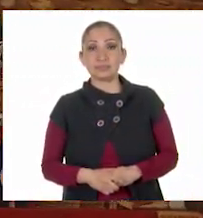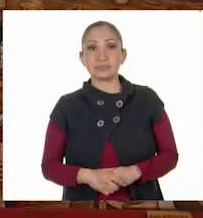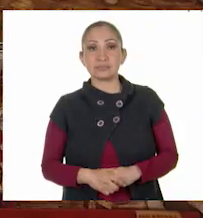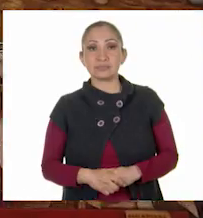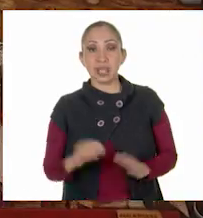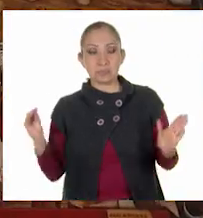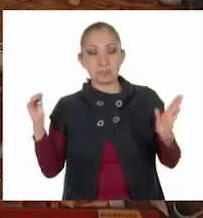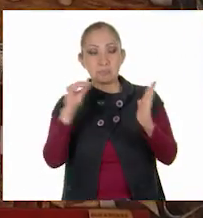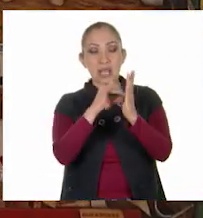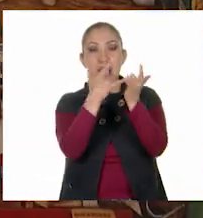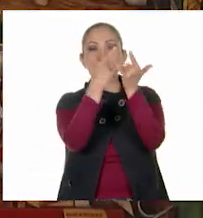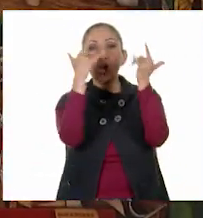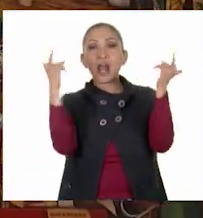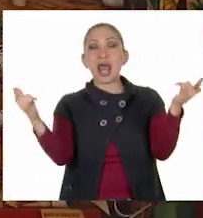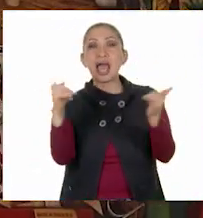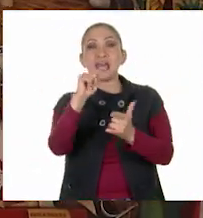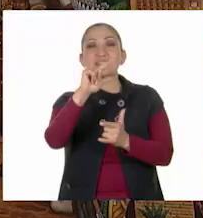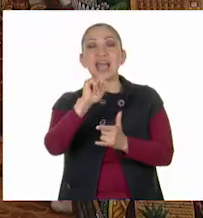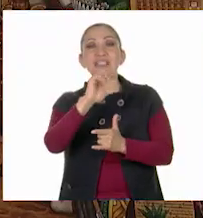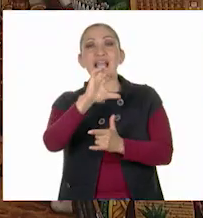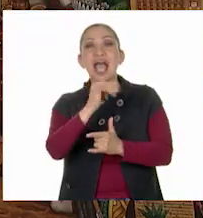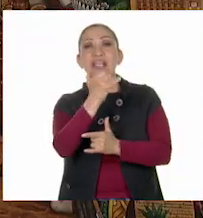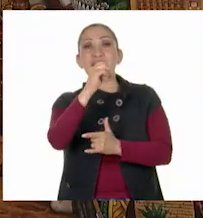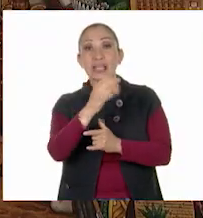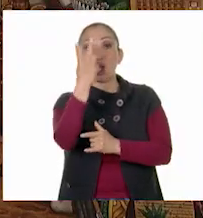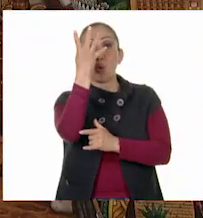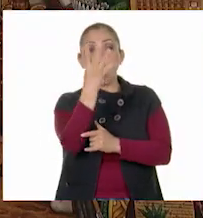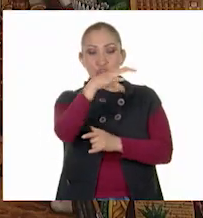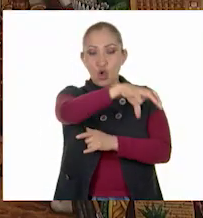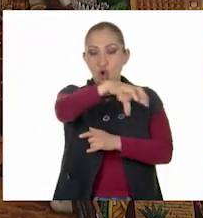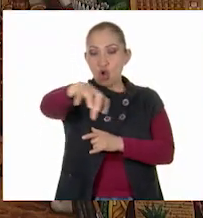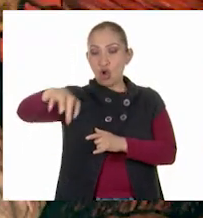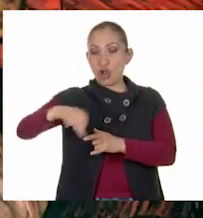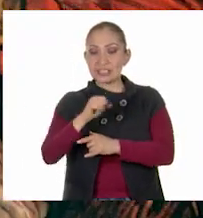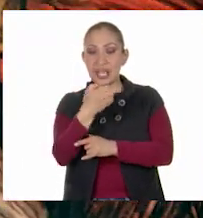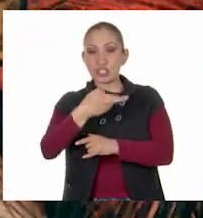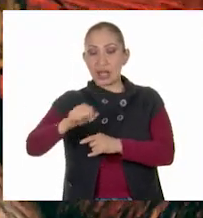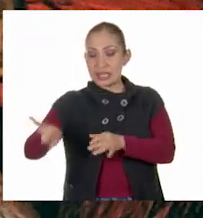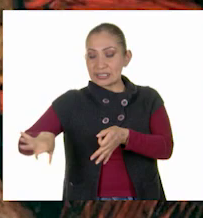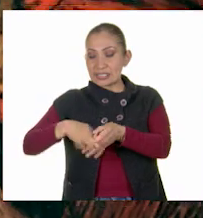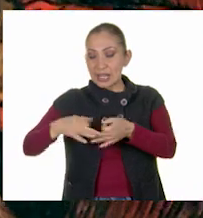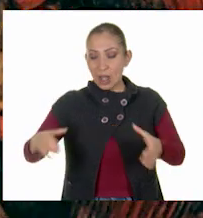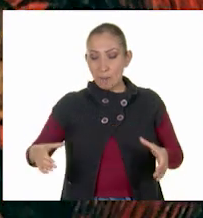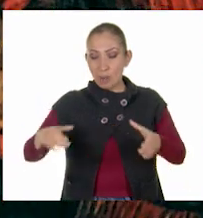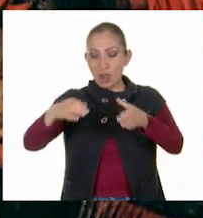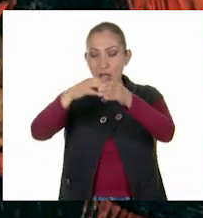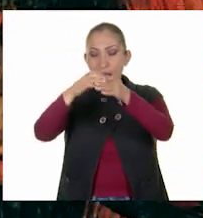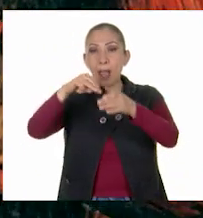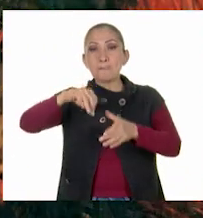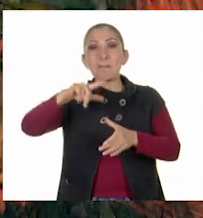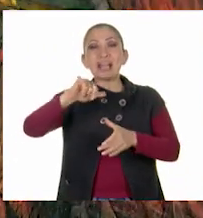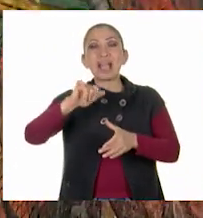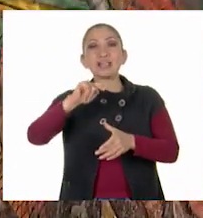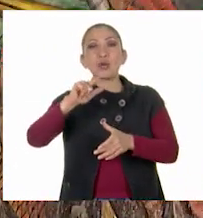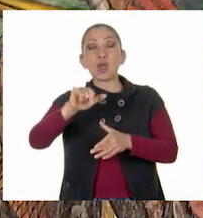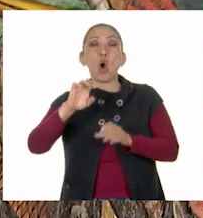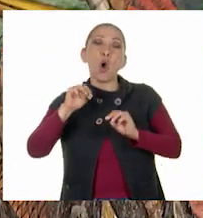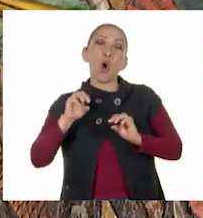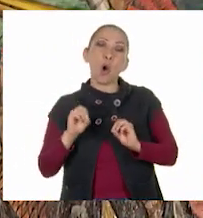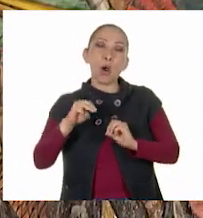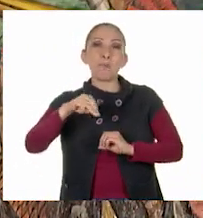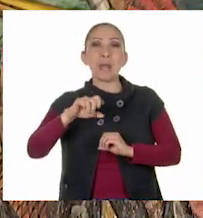Se plasmó así la historia de Tlaxcayán y sus 4 grandes señoríos, asentados en las faldas del volcán Matlalcueye o la